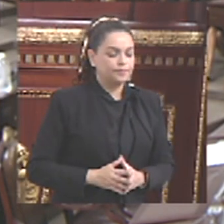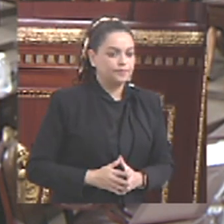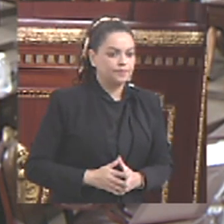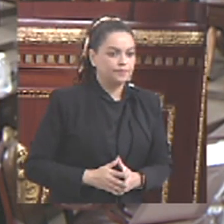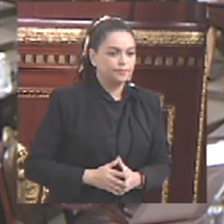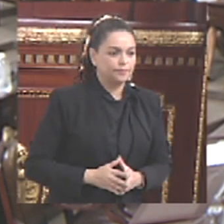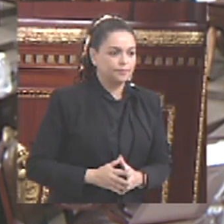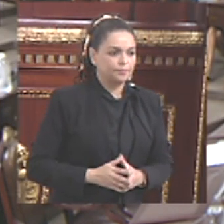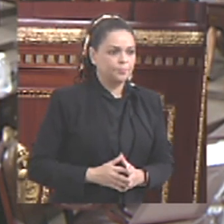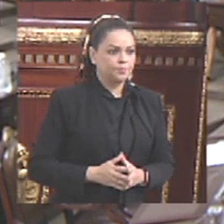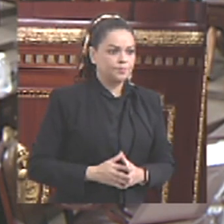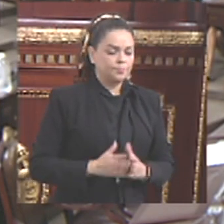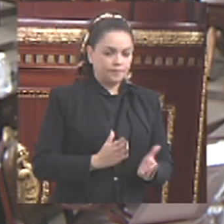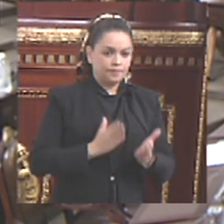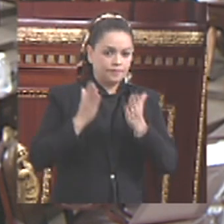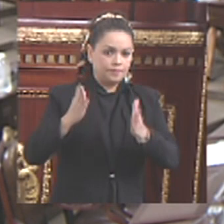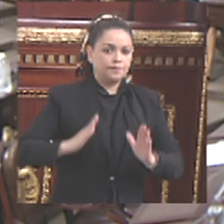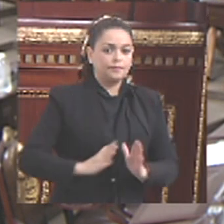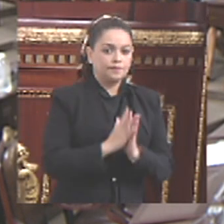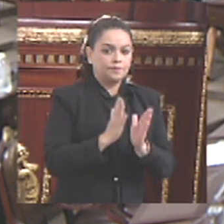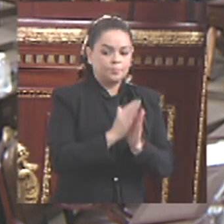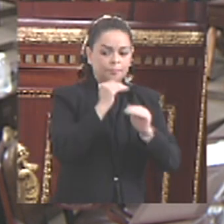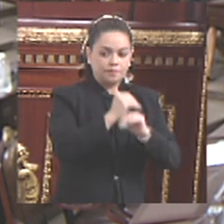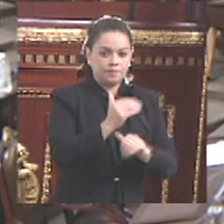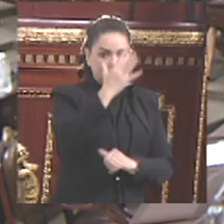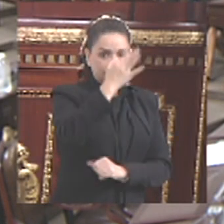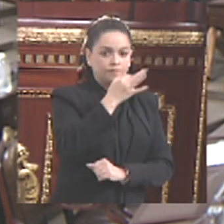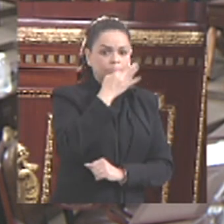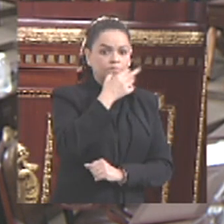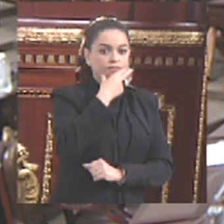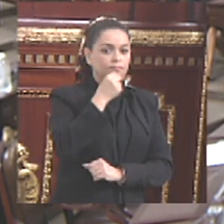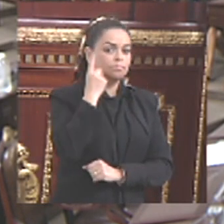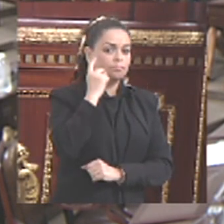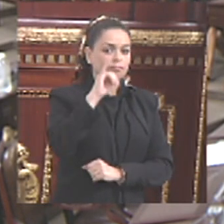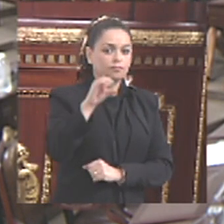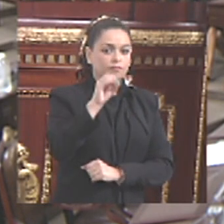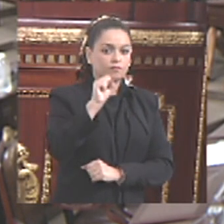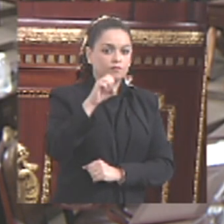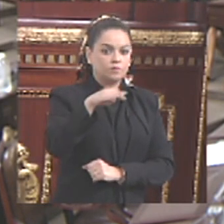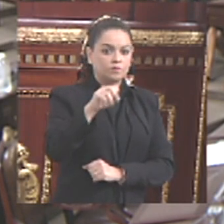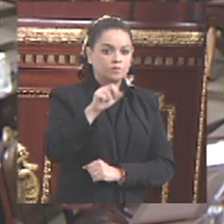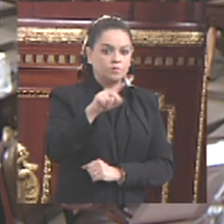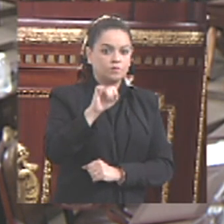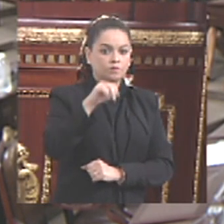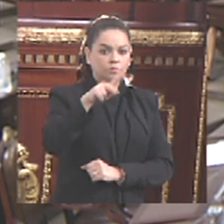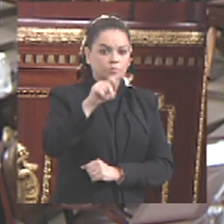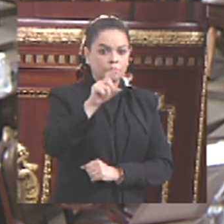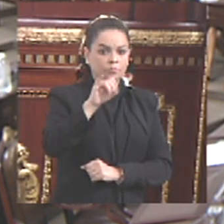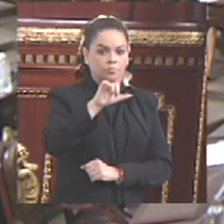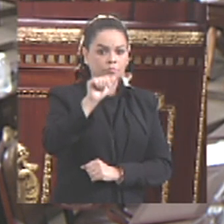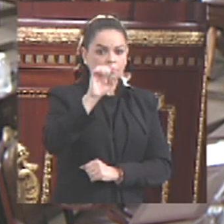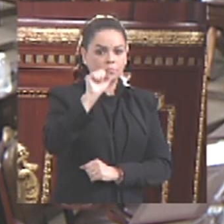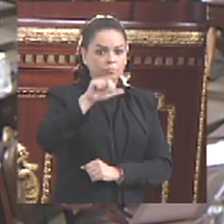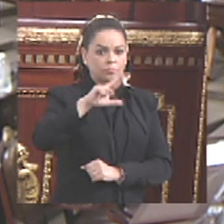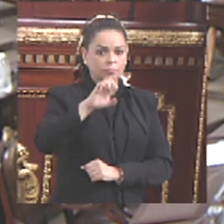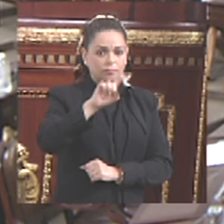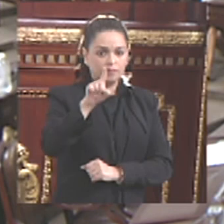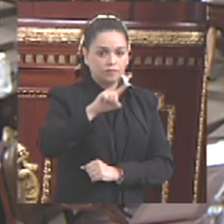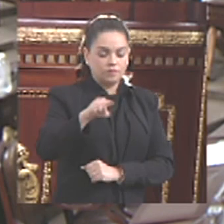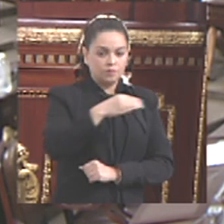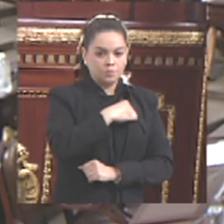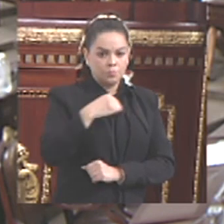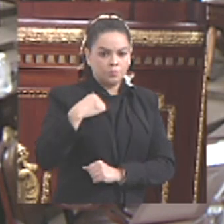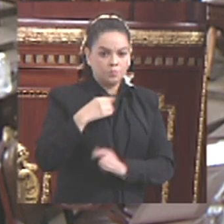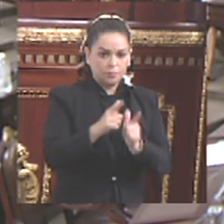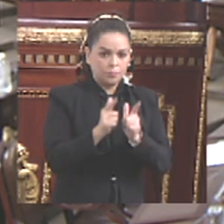Gracias, diputada. Se concede el uso de la palabra hasta por 5 minutos al diputado José Martín Padilla Sánchez, integrante de la Asociación Parlamentaria Alianza Verde Juntos